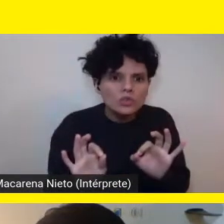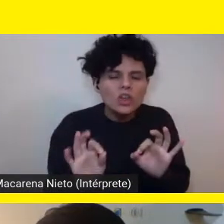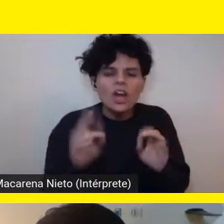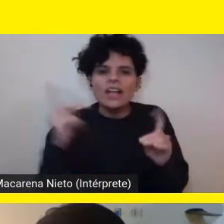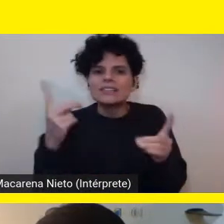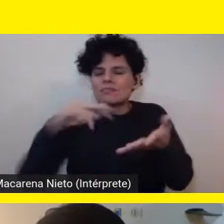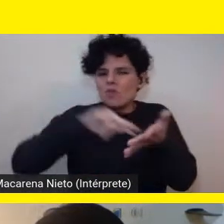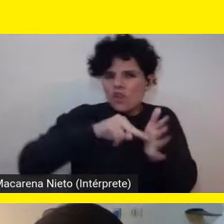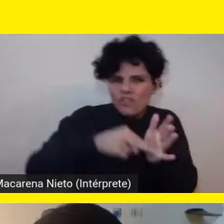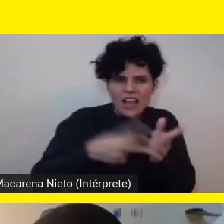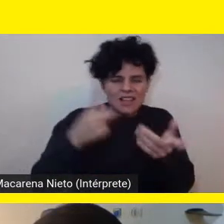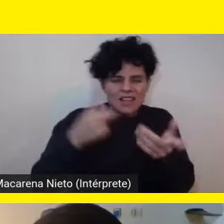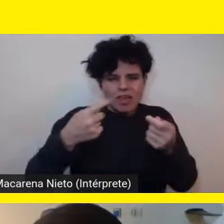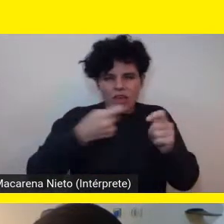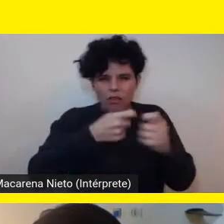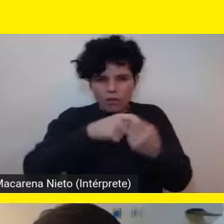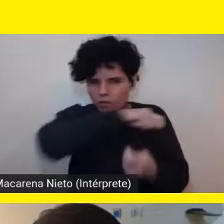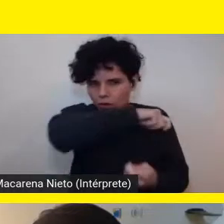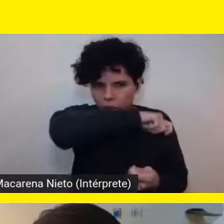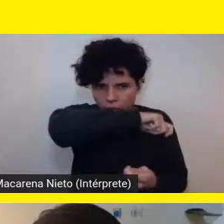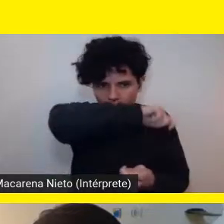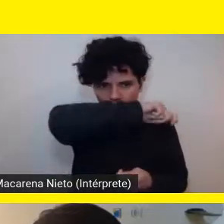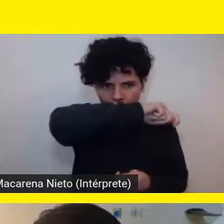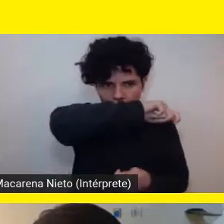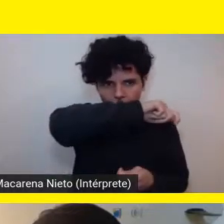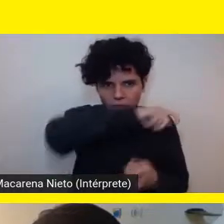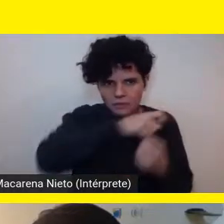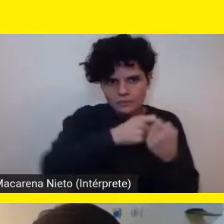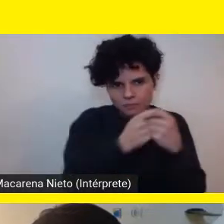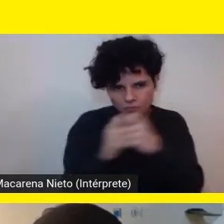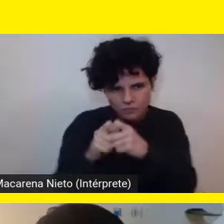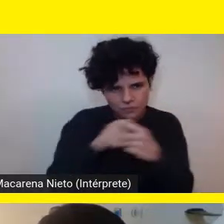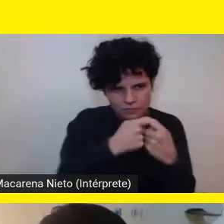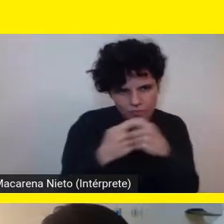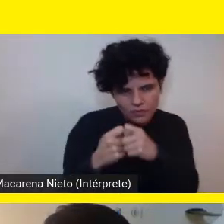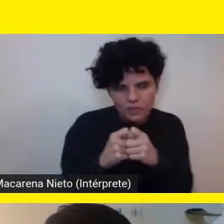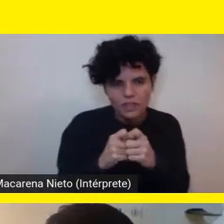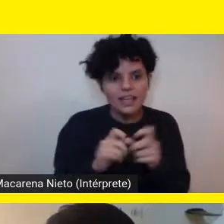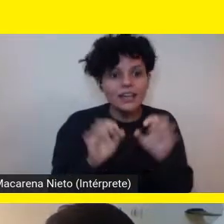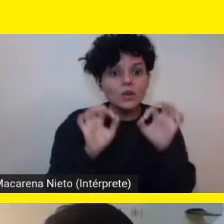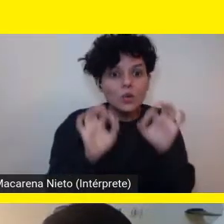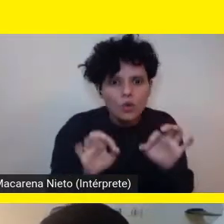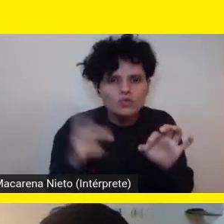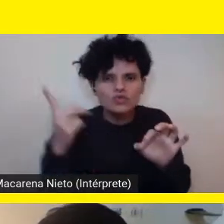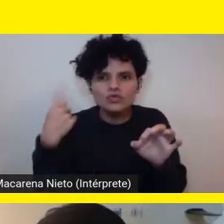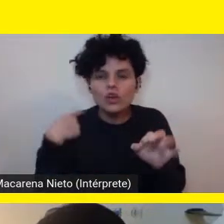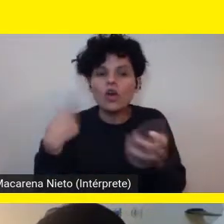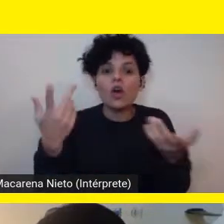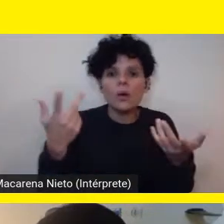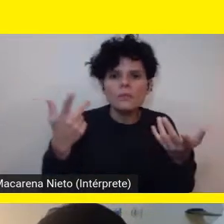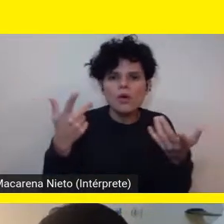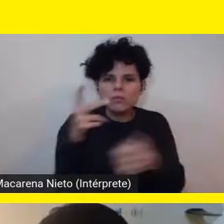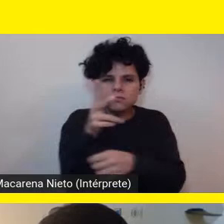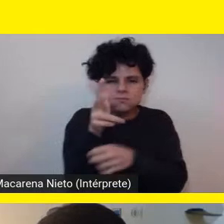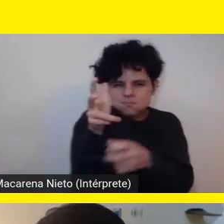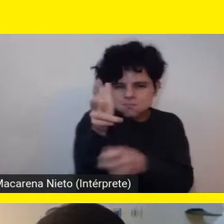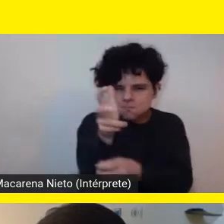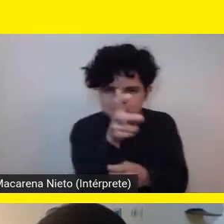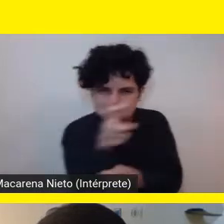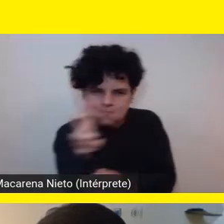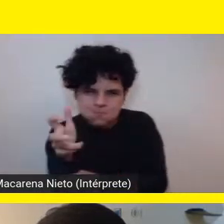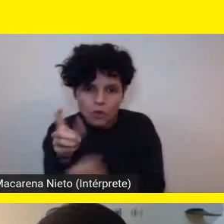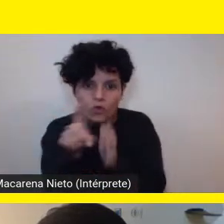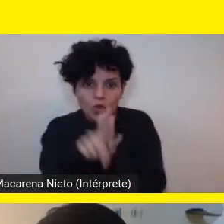bien performático, y sufrió, ella justamente estaba haciendo cobertura de este hecho, grabando para un